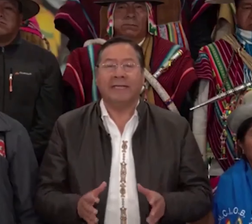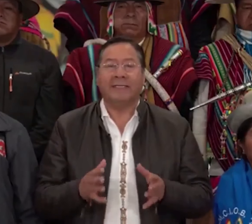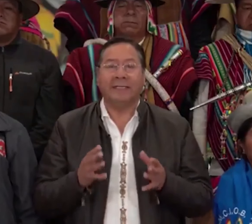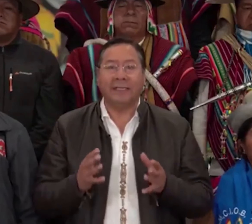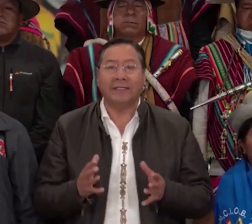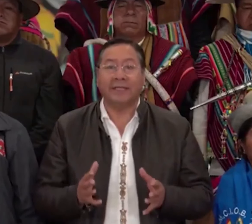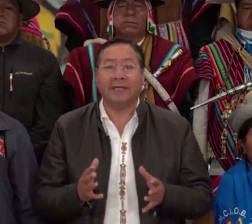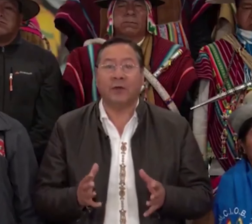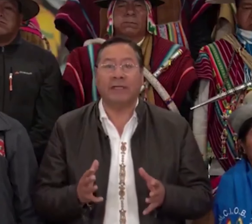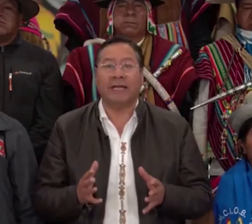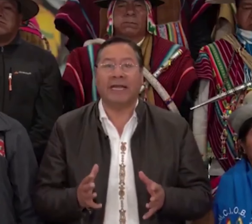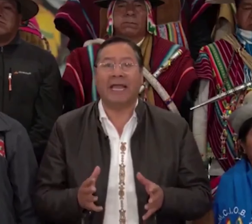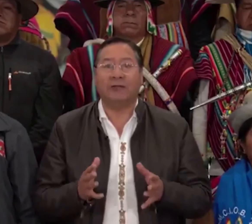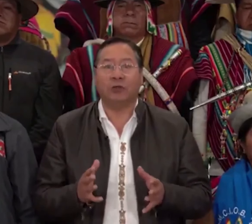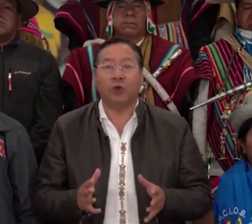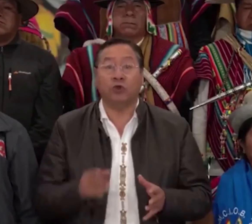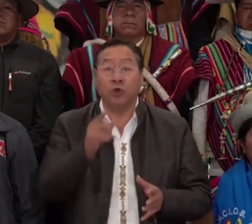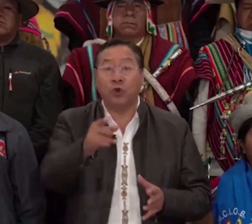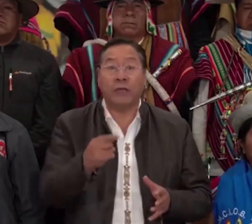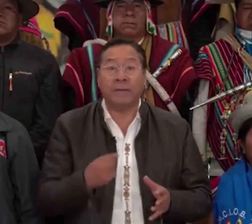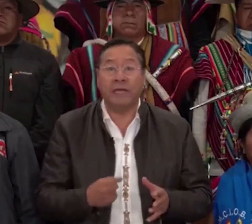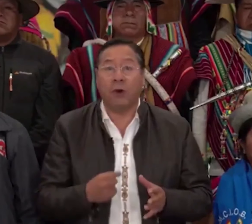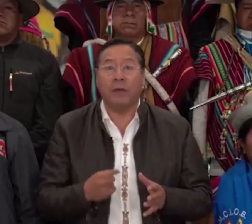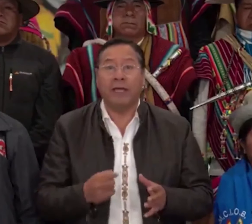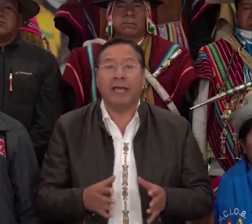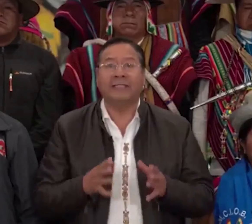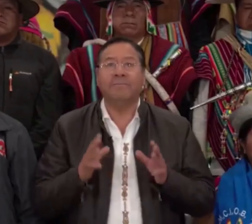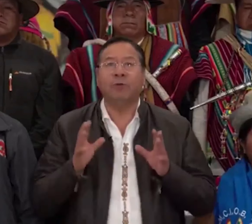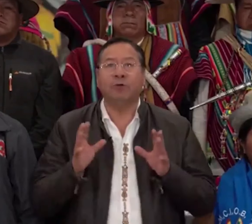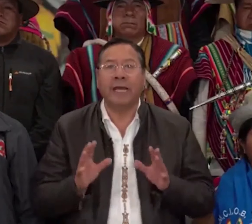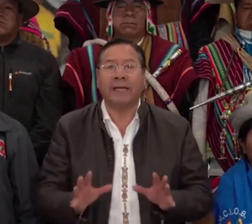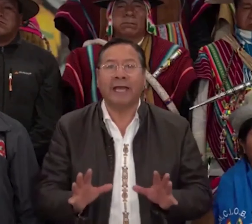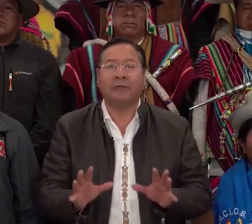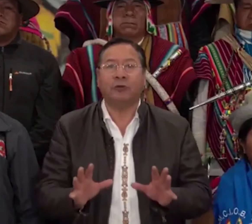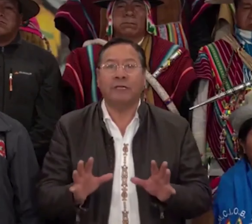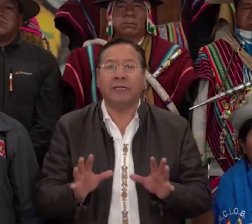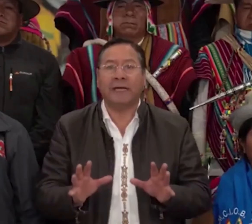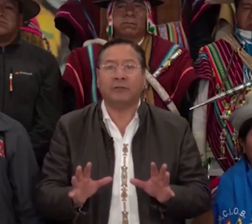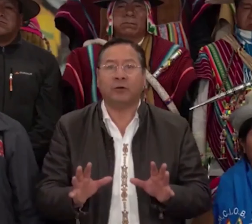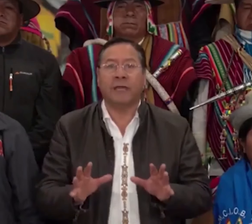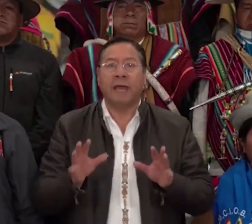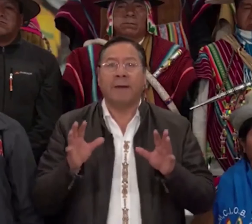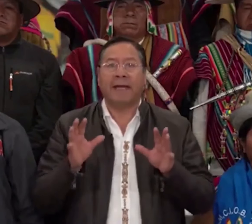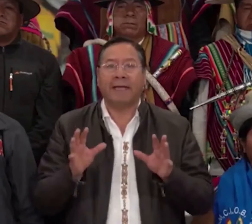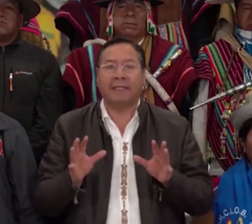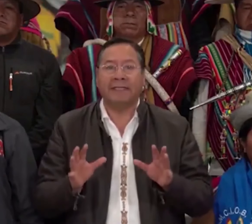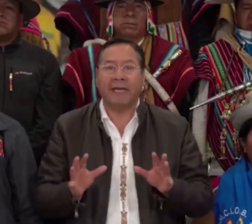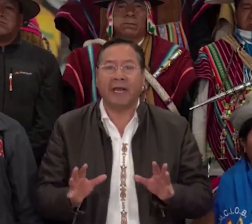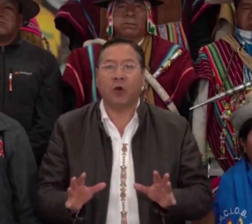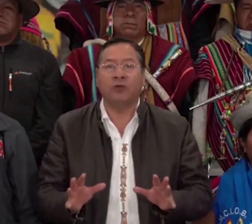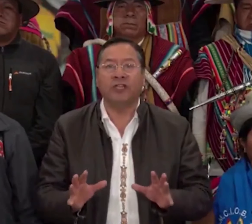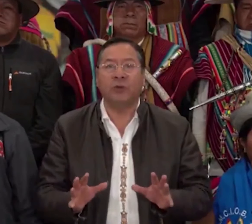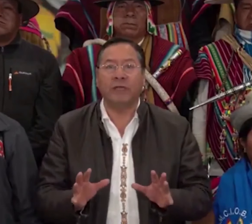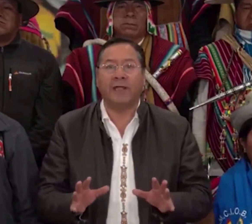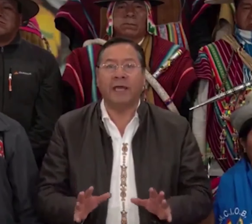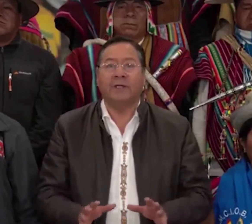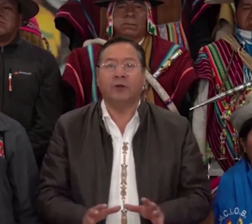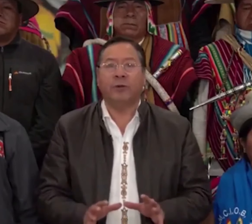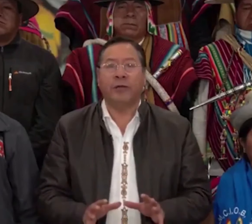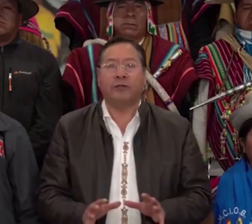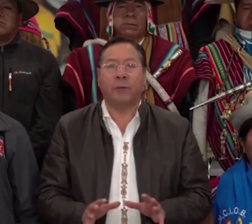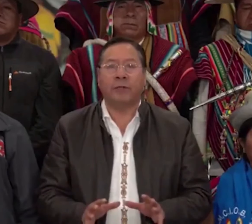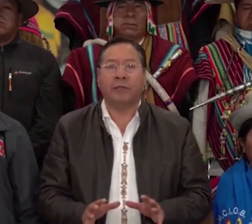liderazgos. Necesitas darte cuenta que el rol tuyo y mío es impulsar esos liderazgos para garantizar la